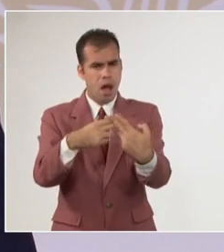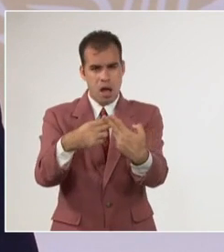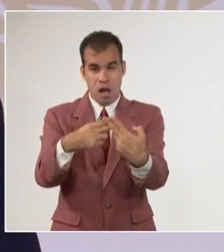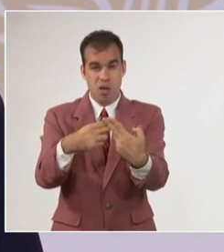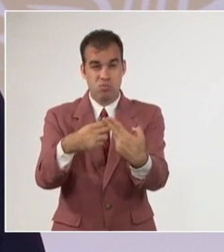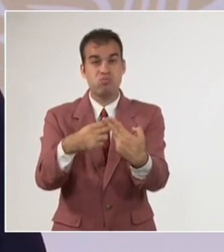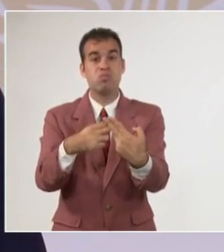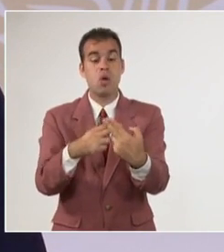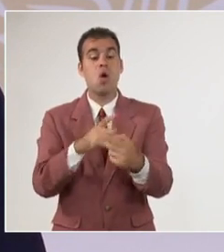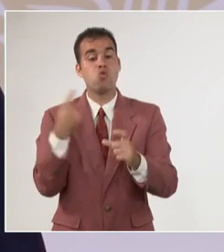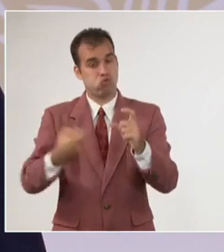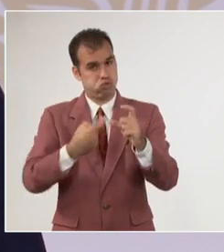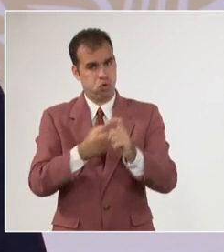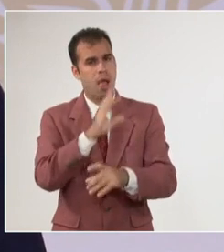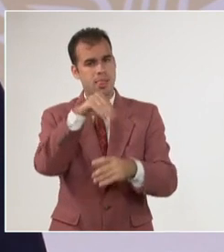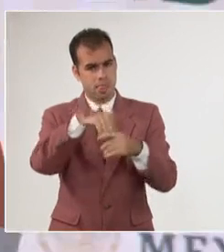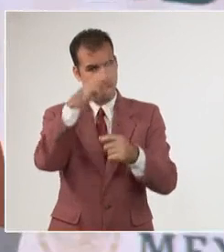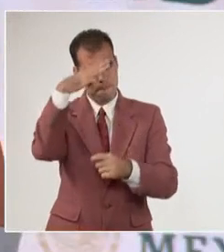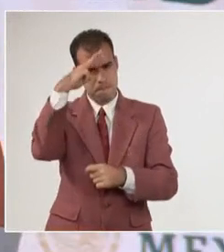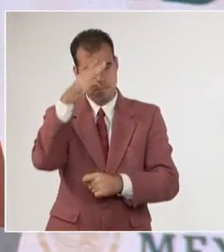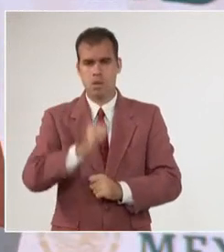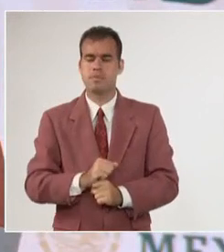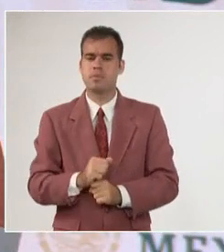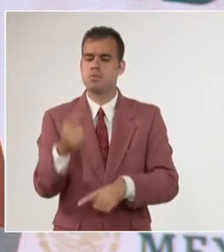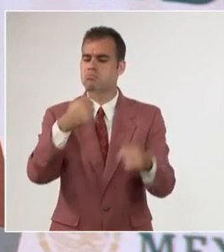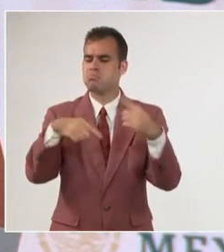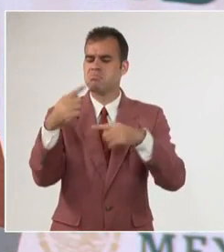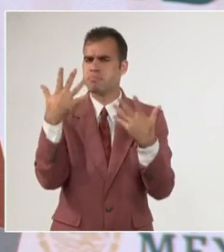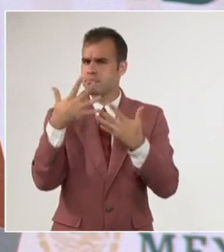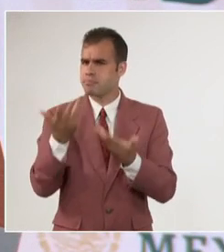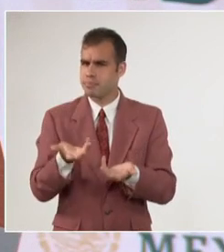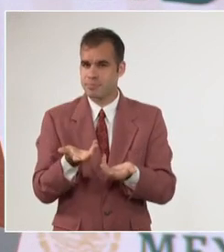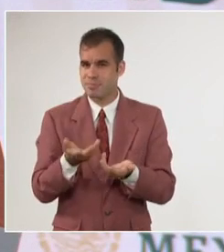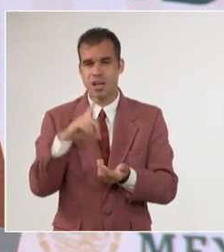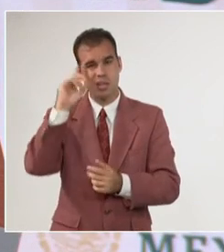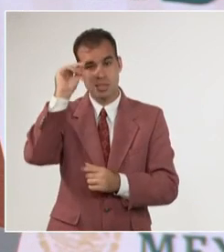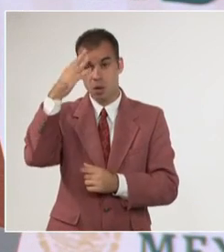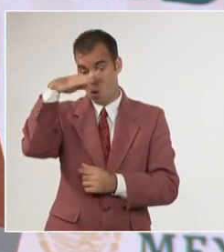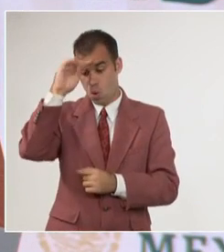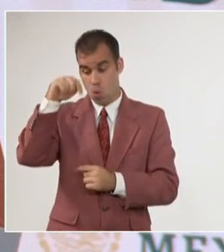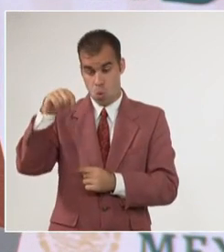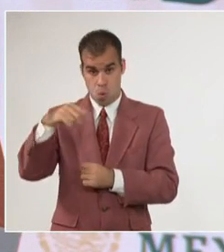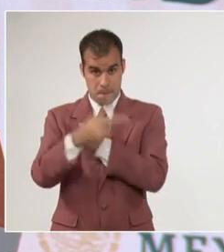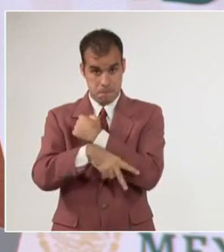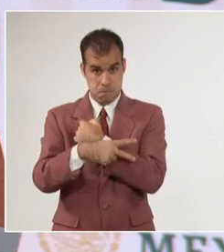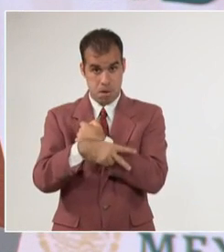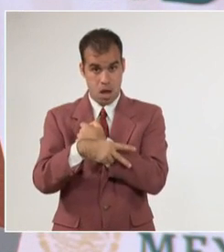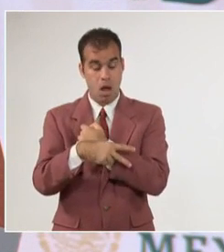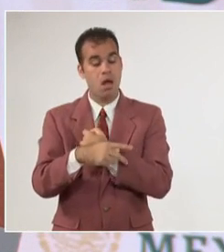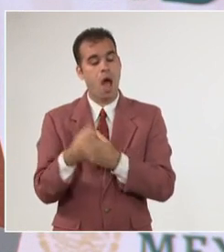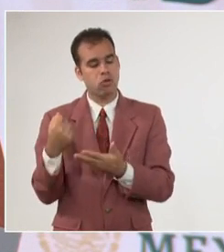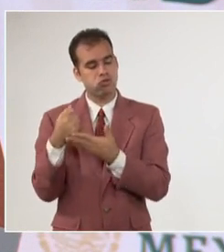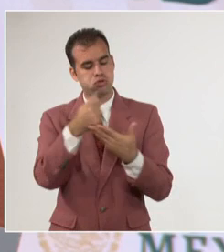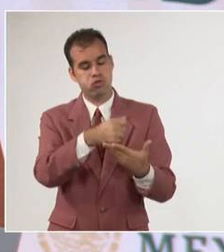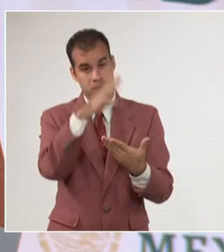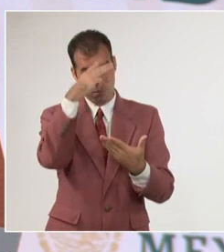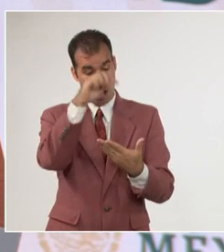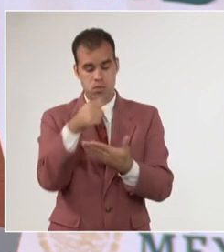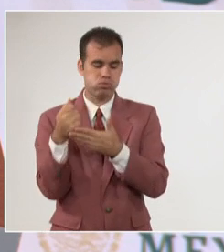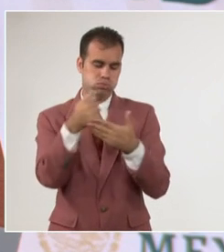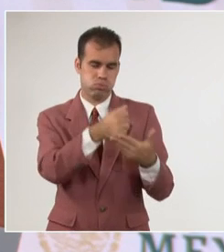México. Sobresale especialmente la solidaridad cubana en el enfrentamiento de México a las invasiones texanas